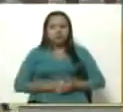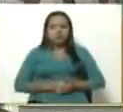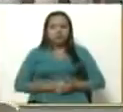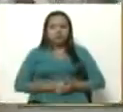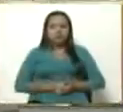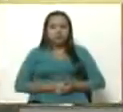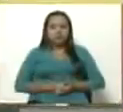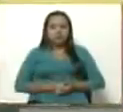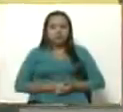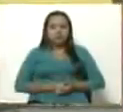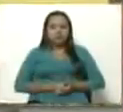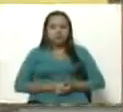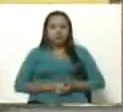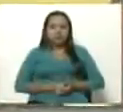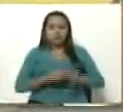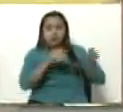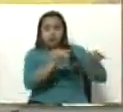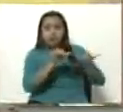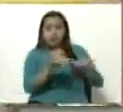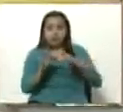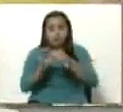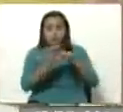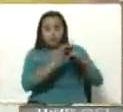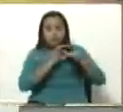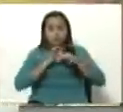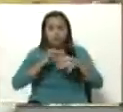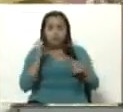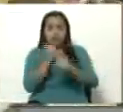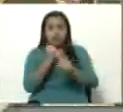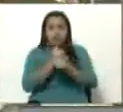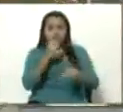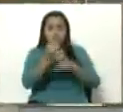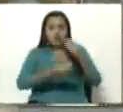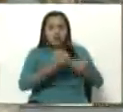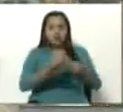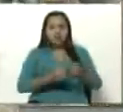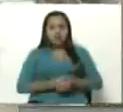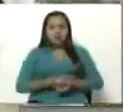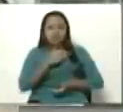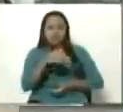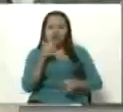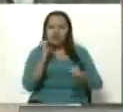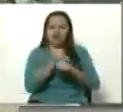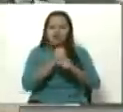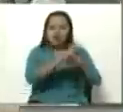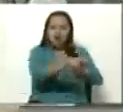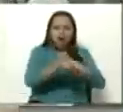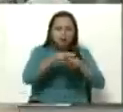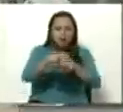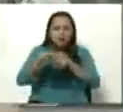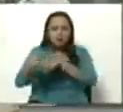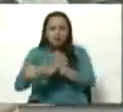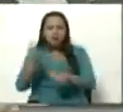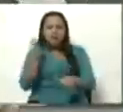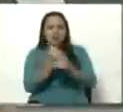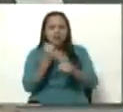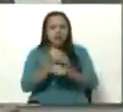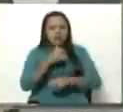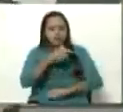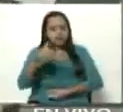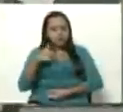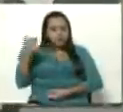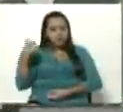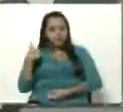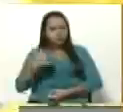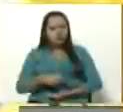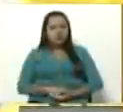Y esto en unificación de las fuerzas productivas, porque hemos trabajado con los campesinos, campesinas, hemos trabajado nosotros con